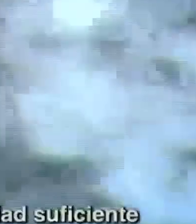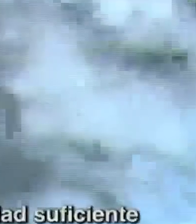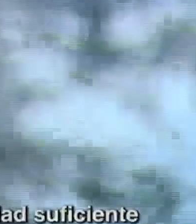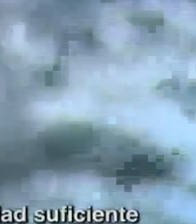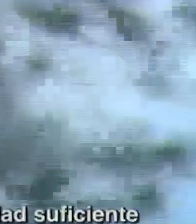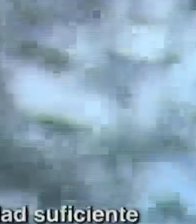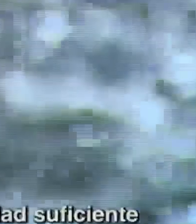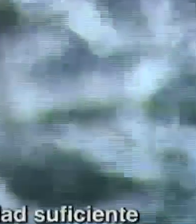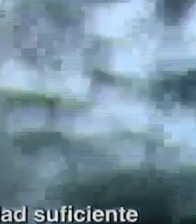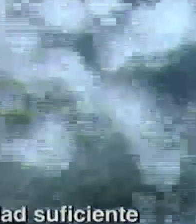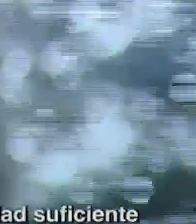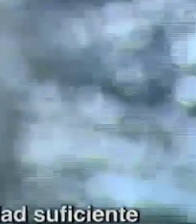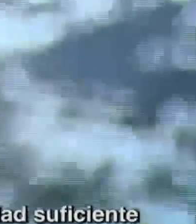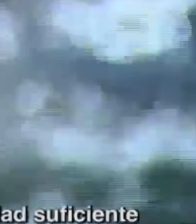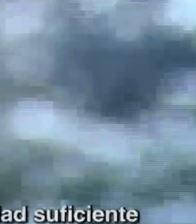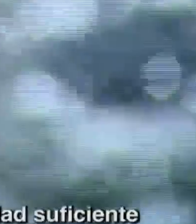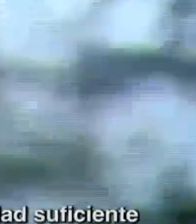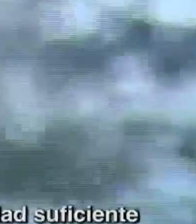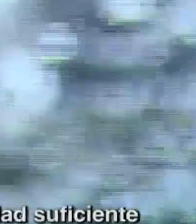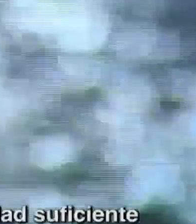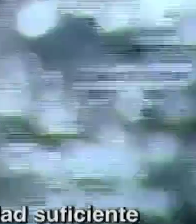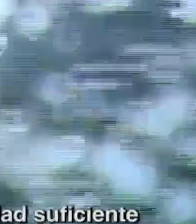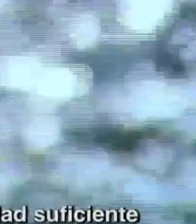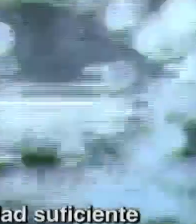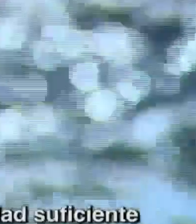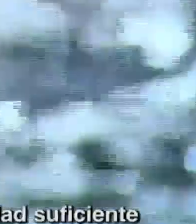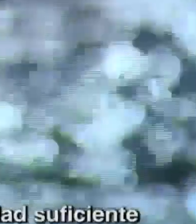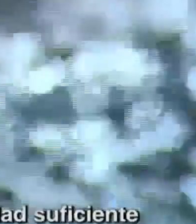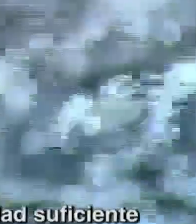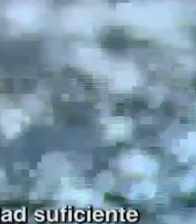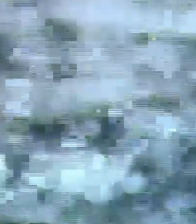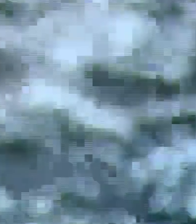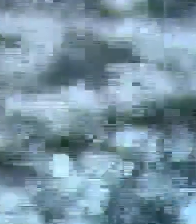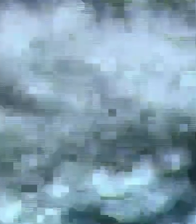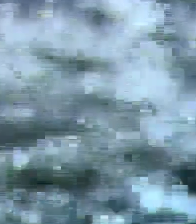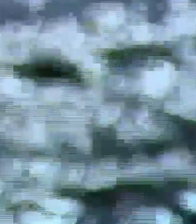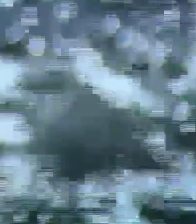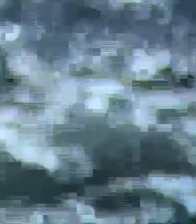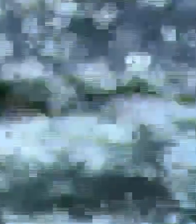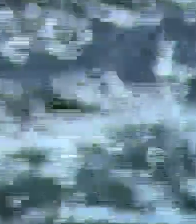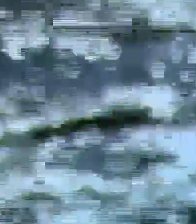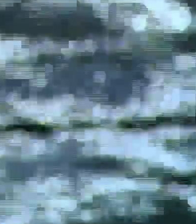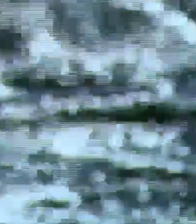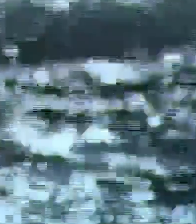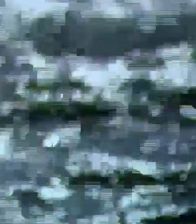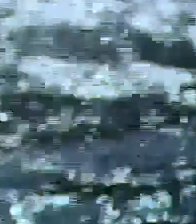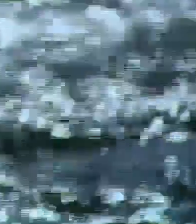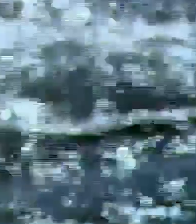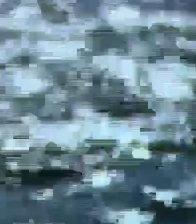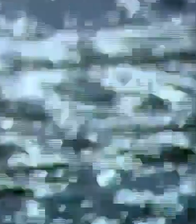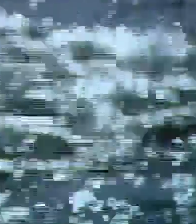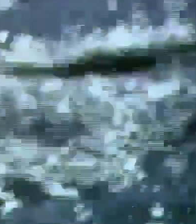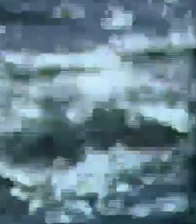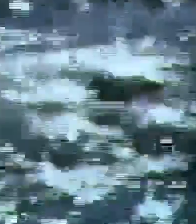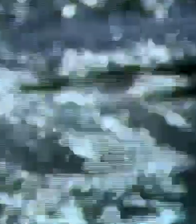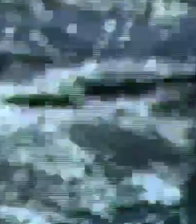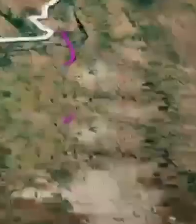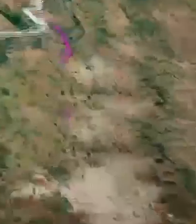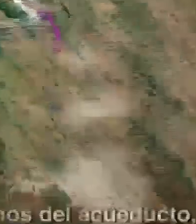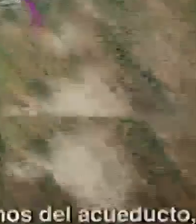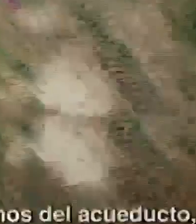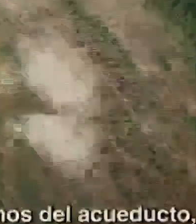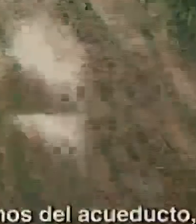Esta obra permitirá suministrar agua en cantidad y calidad suficiente a 34,000 habitantes de 50